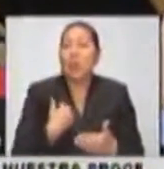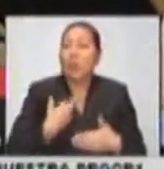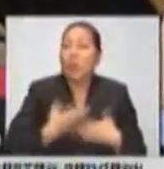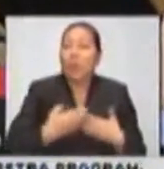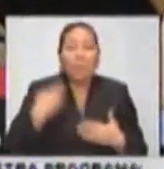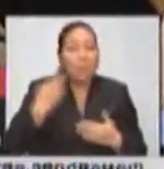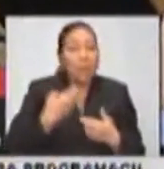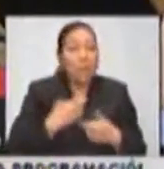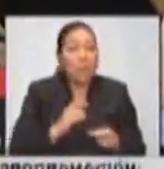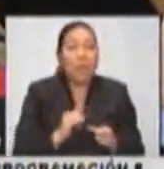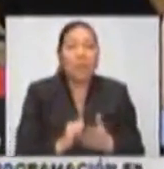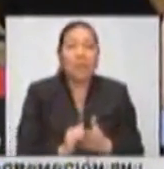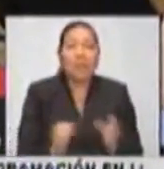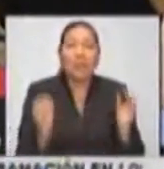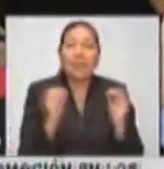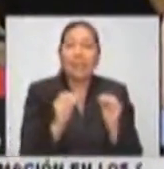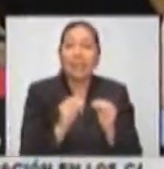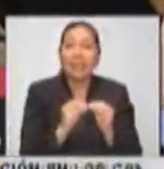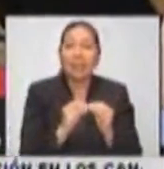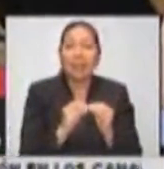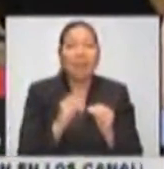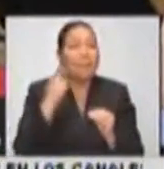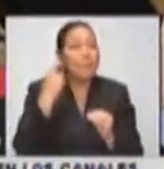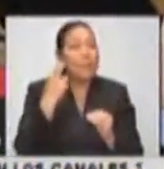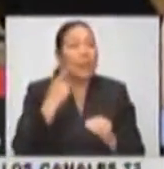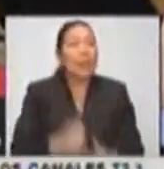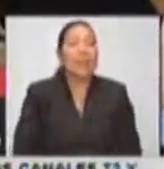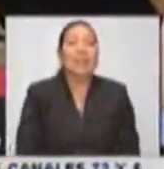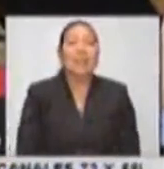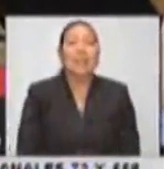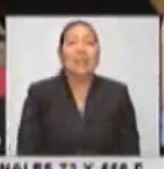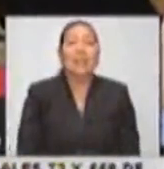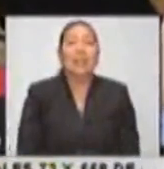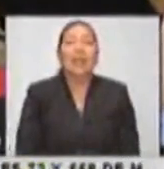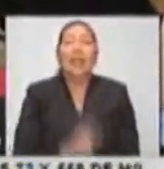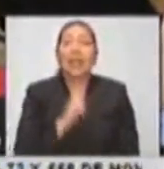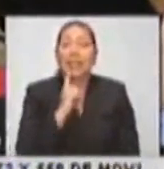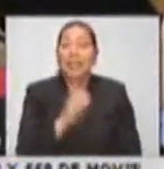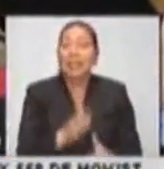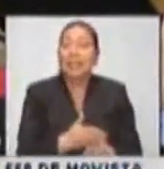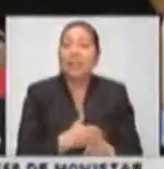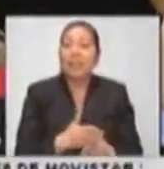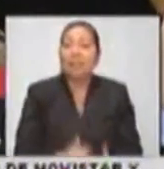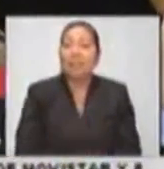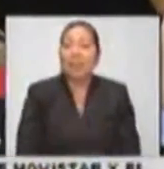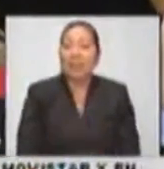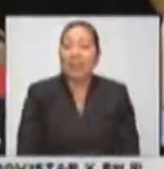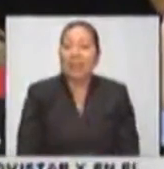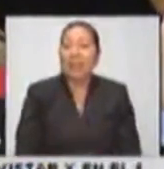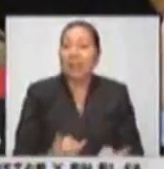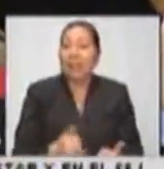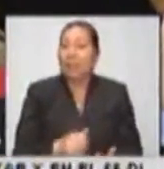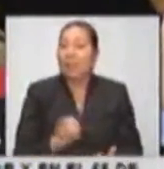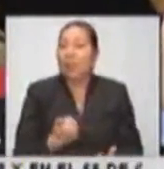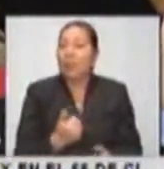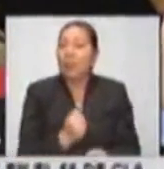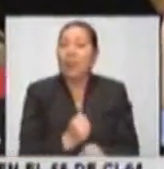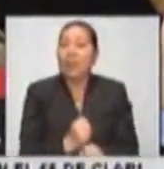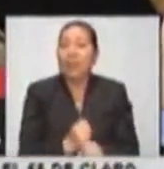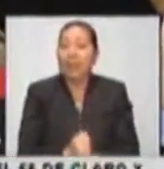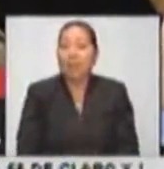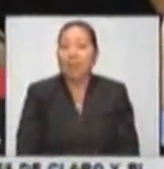las políticas públicas y la cohesión de política. ¿No es cierto? Eso es parte, yo sí les diría, este es otro